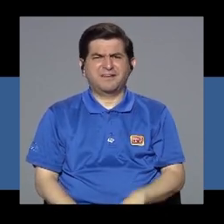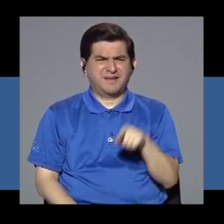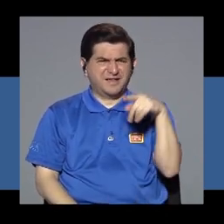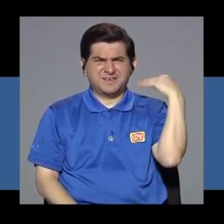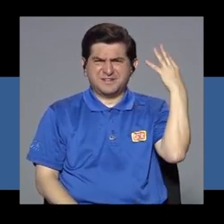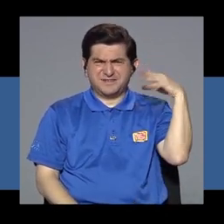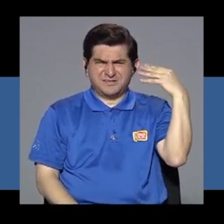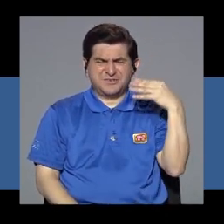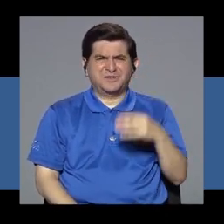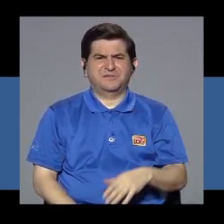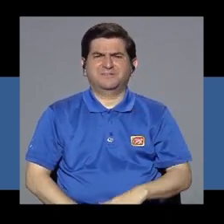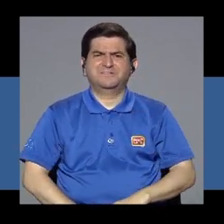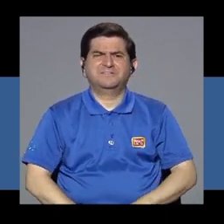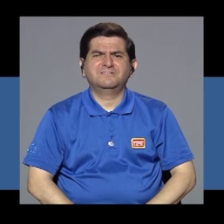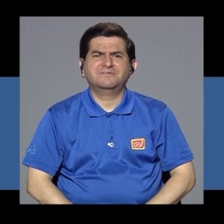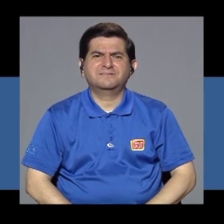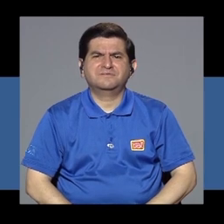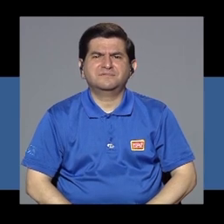ridículo que suena.